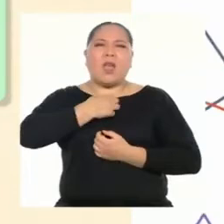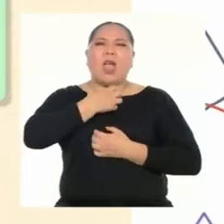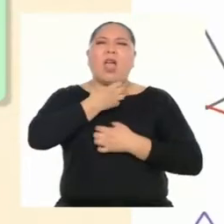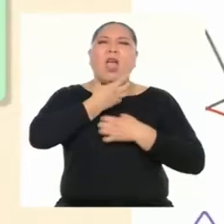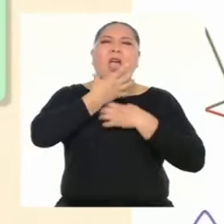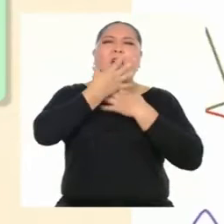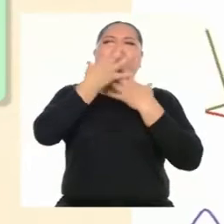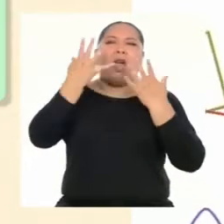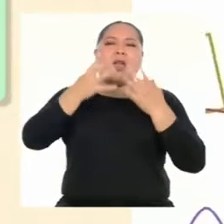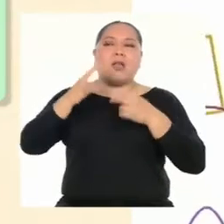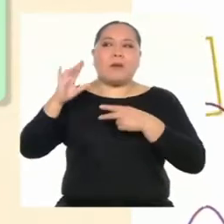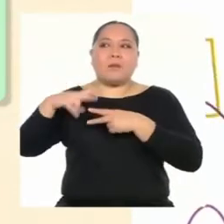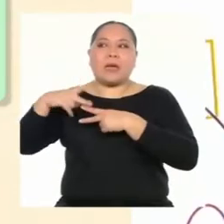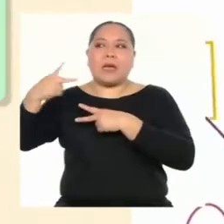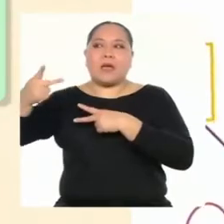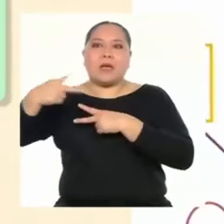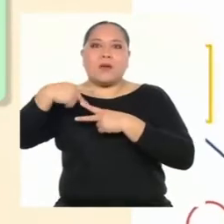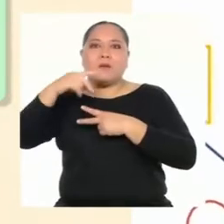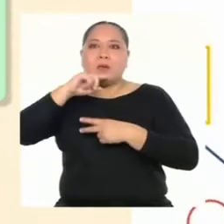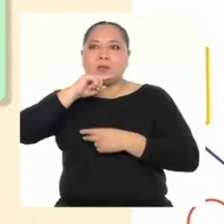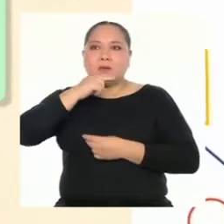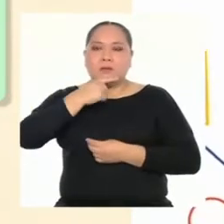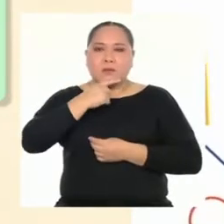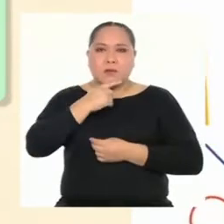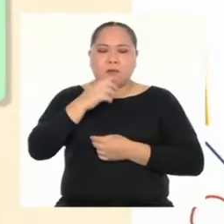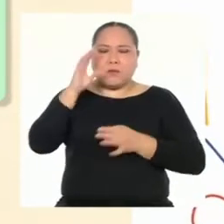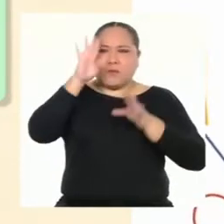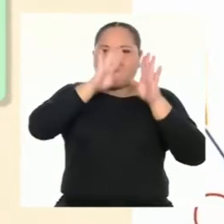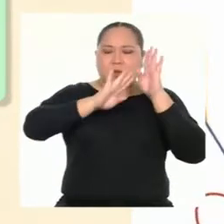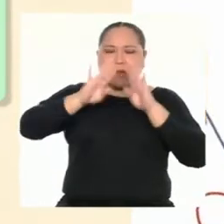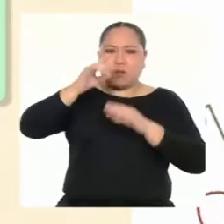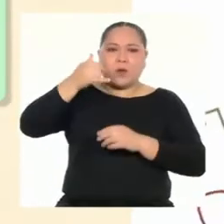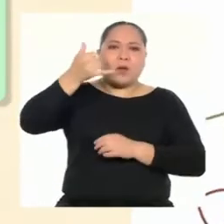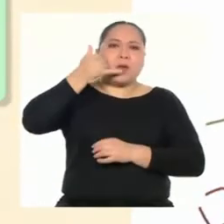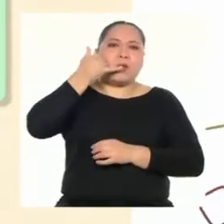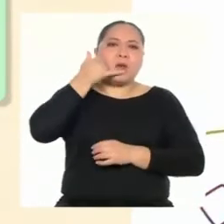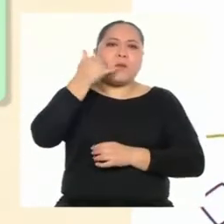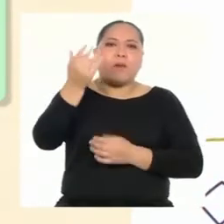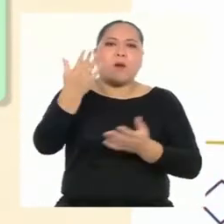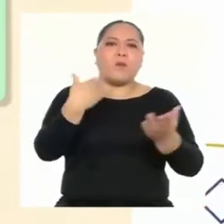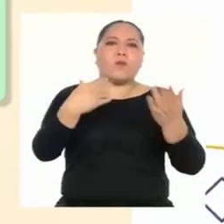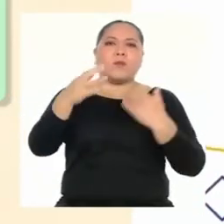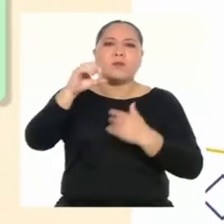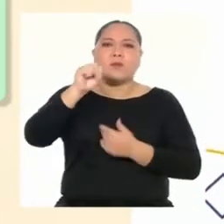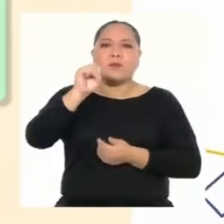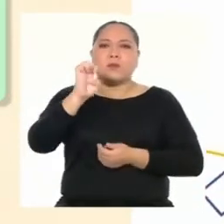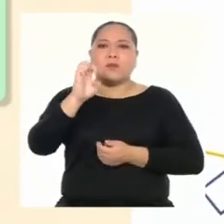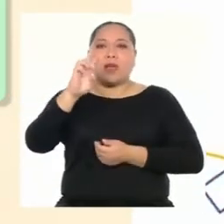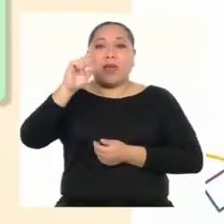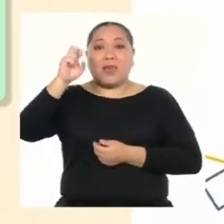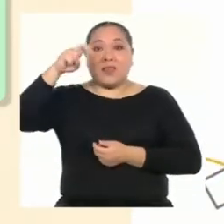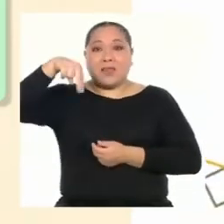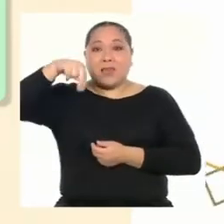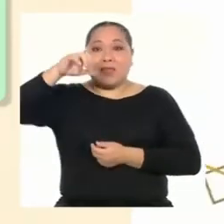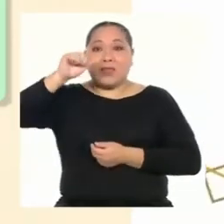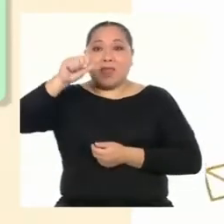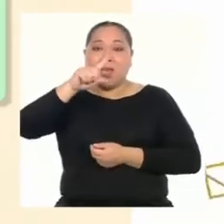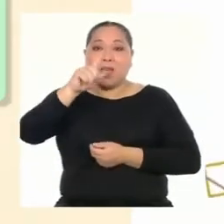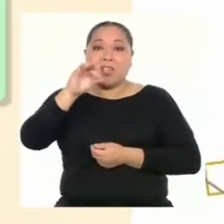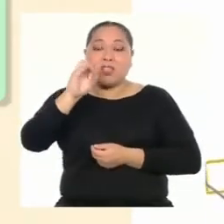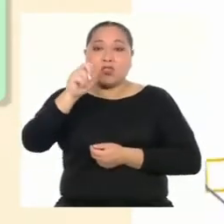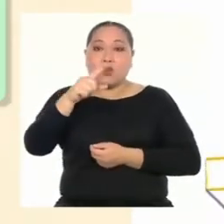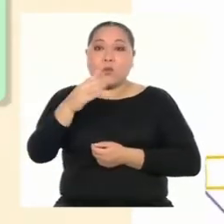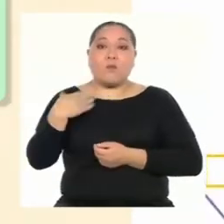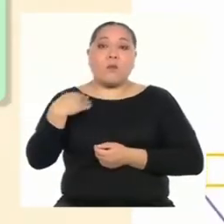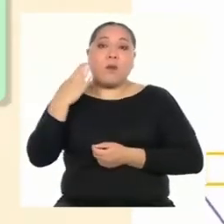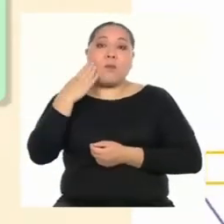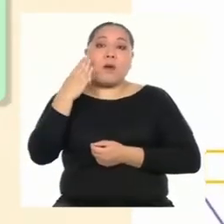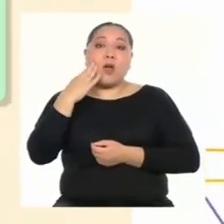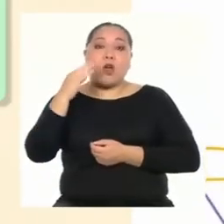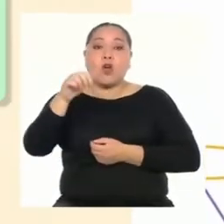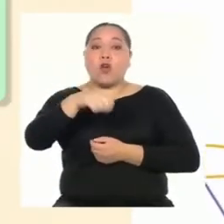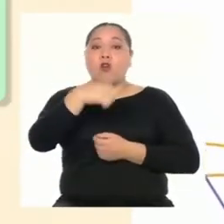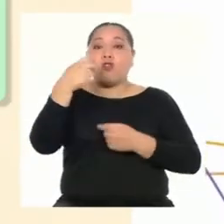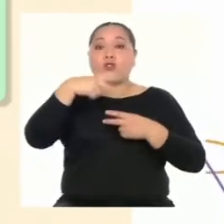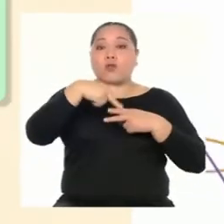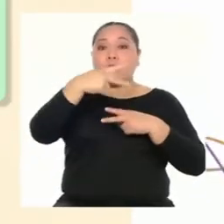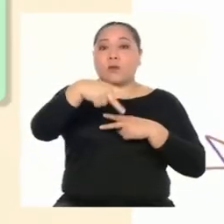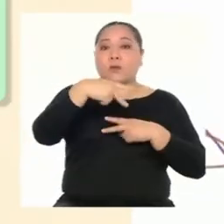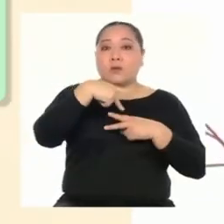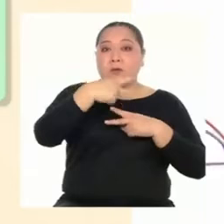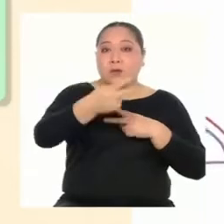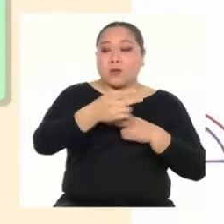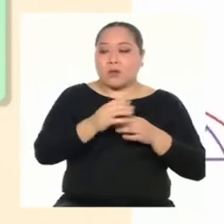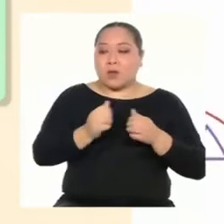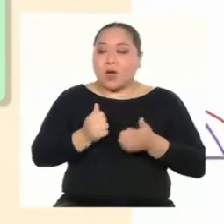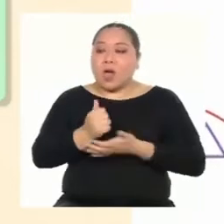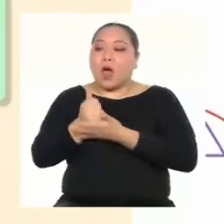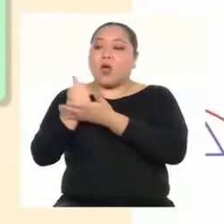Nos preocupamos mucho, así que sin dudarlo llamamos a Serenazgo. Mi mamá, junto con otras vecinas y vecinos, se han organizado para